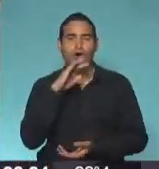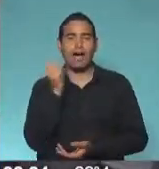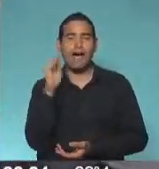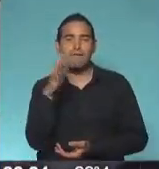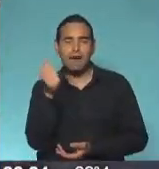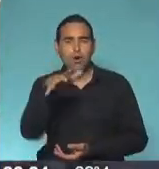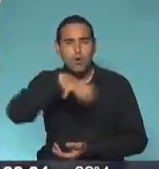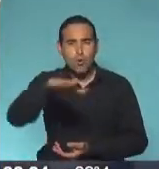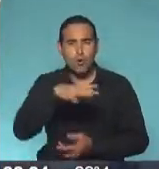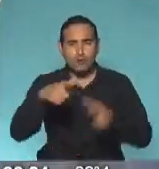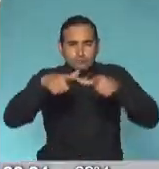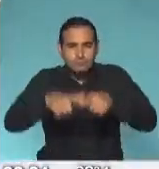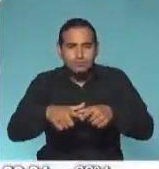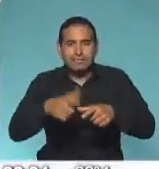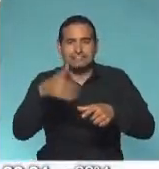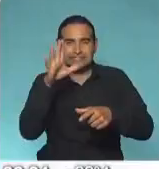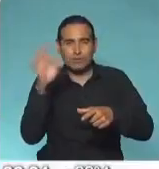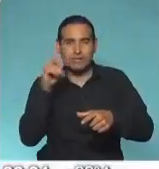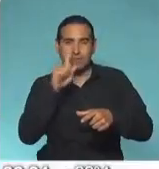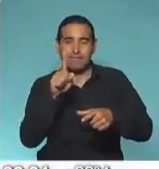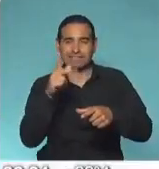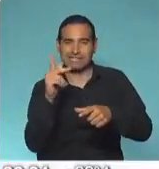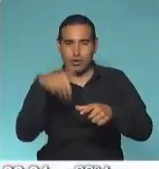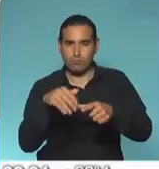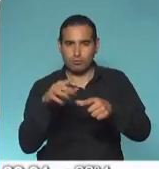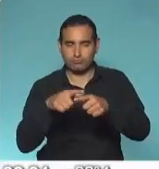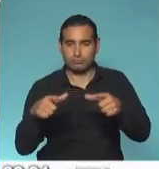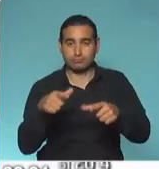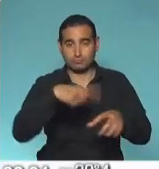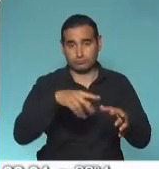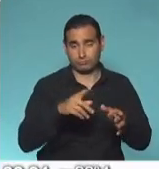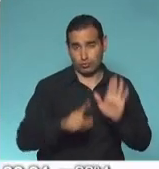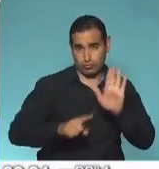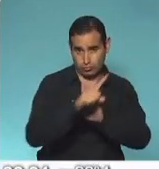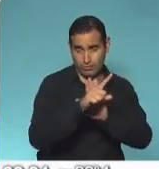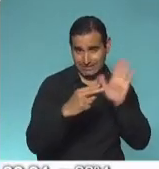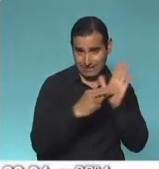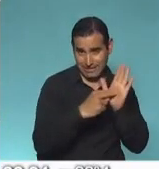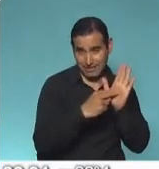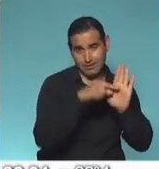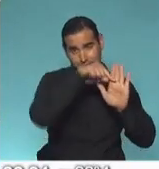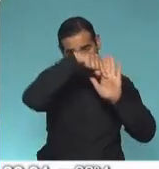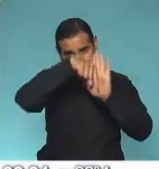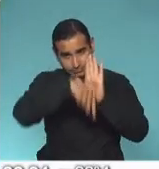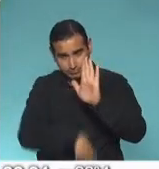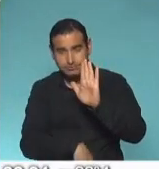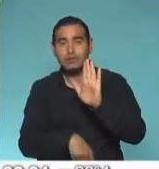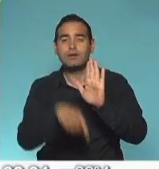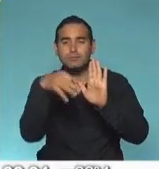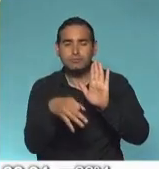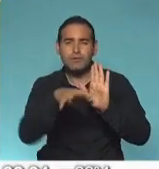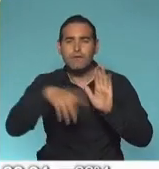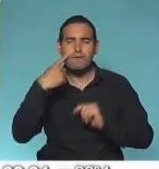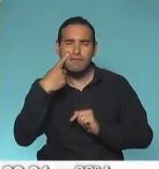área triangular de 50.000 kilómetros cuadrados que se extiende desde el extremo nordeste de Siria hacia el sur del país y en la que